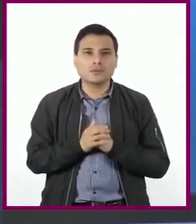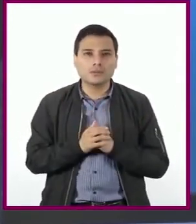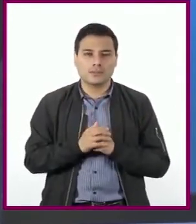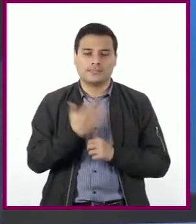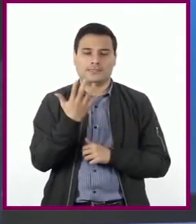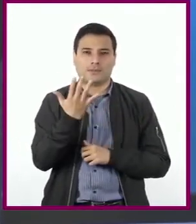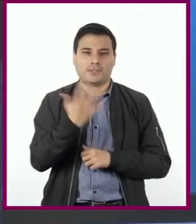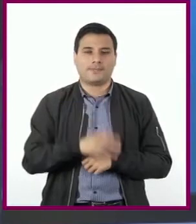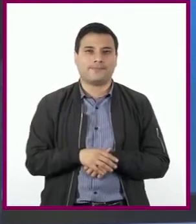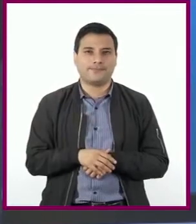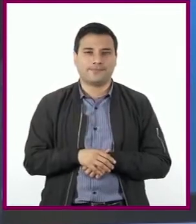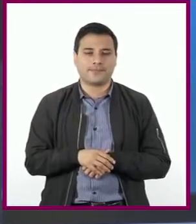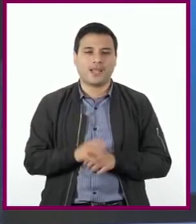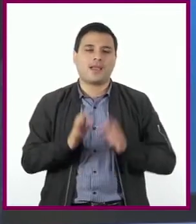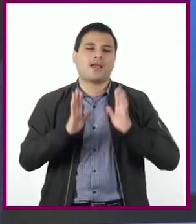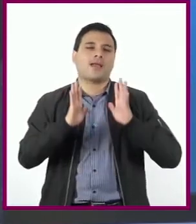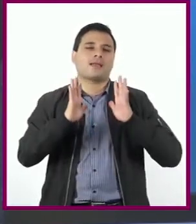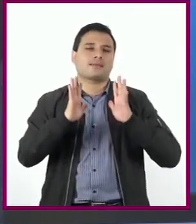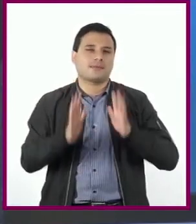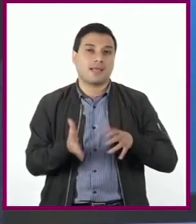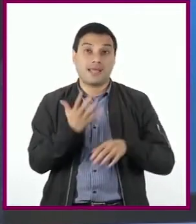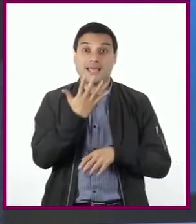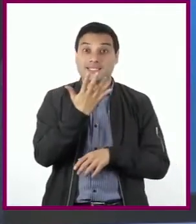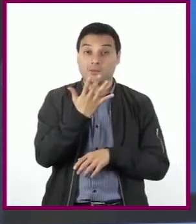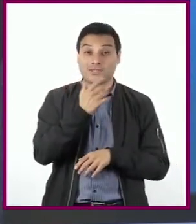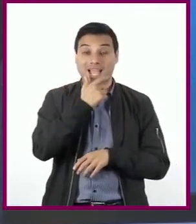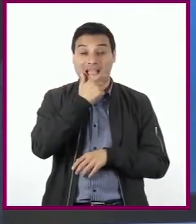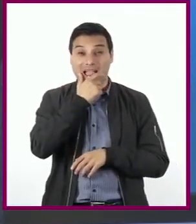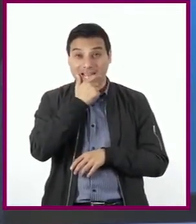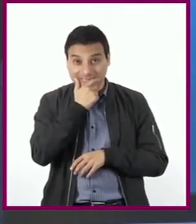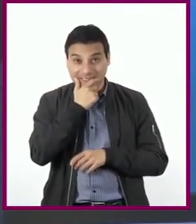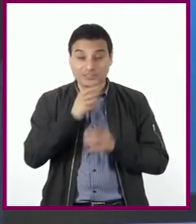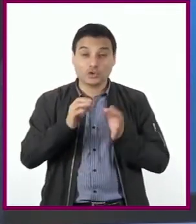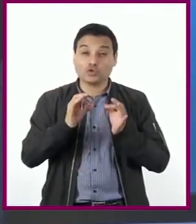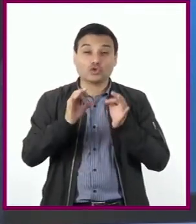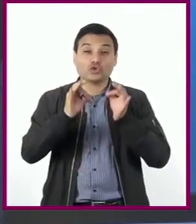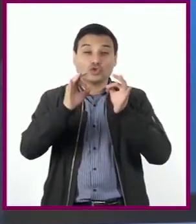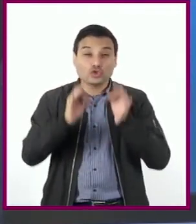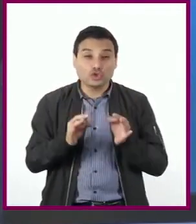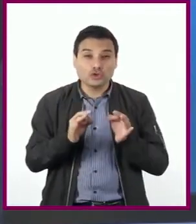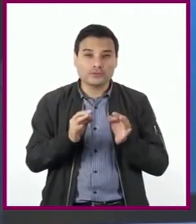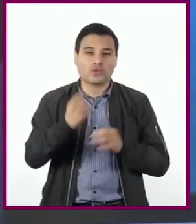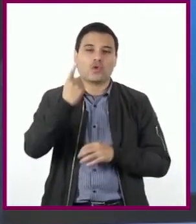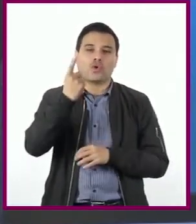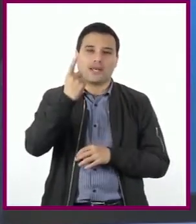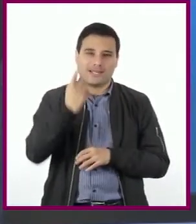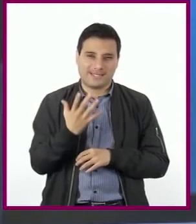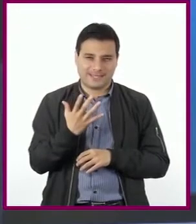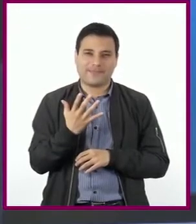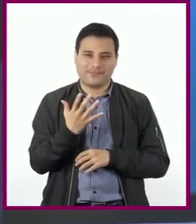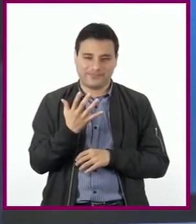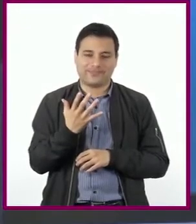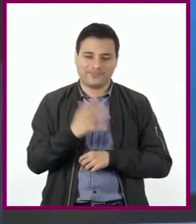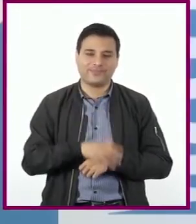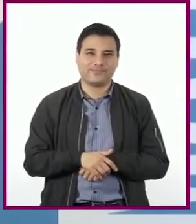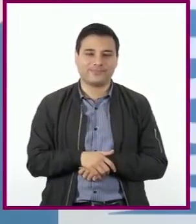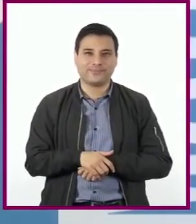50. Así que 50 galletas representan la quinta parte del total de la